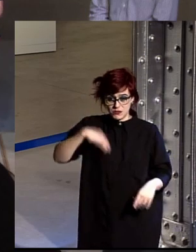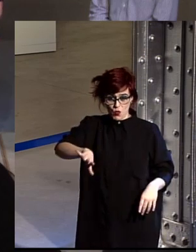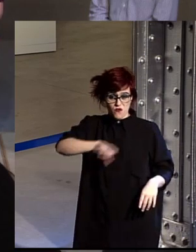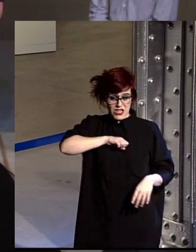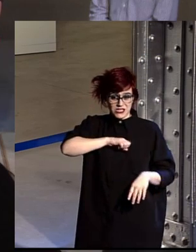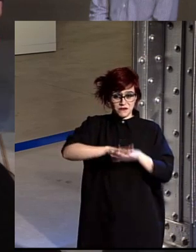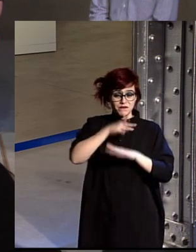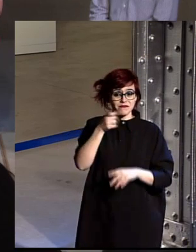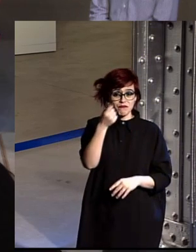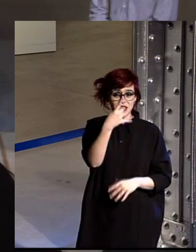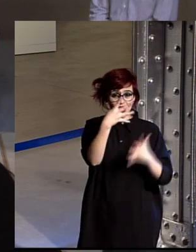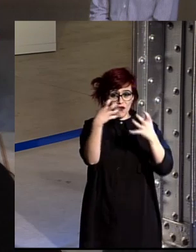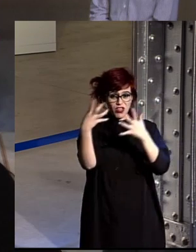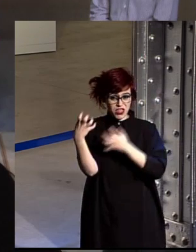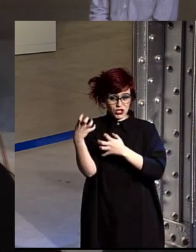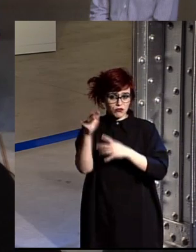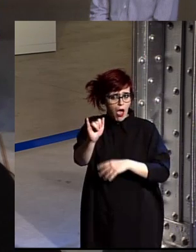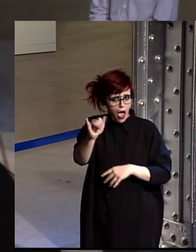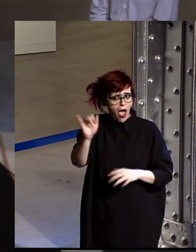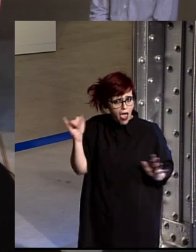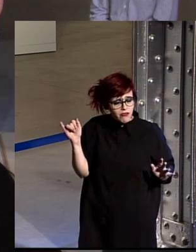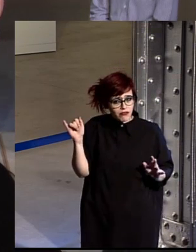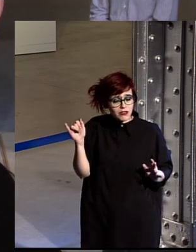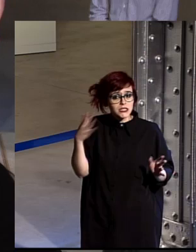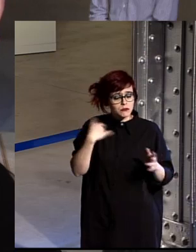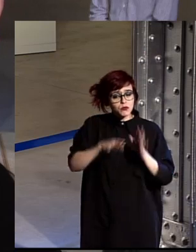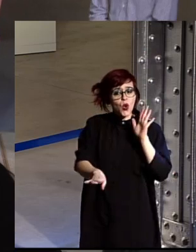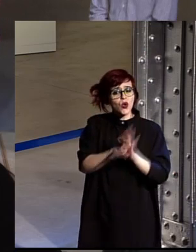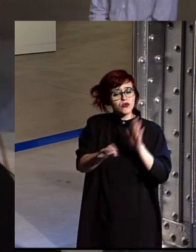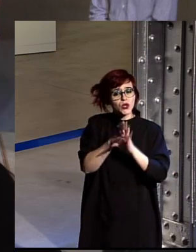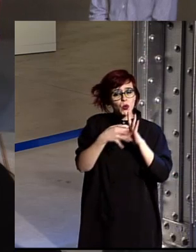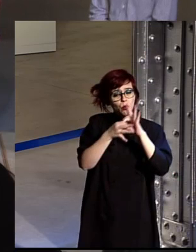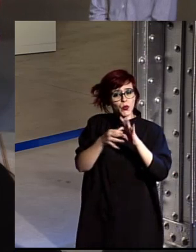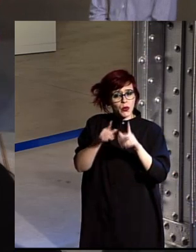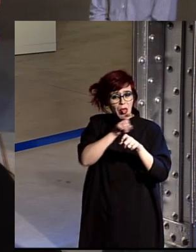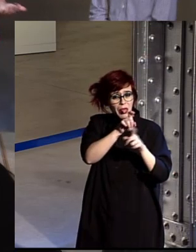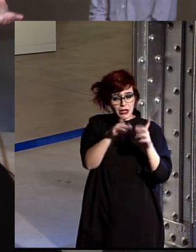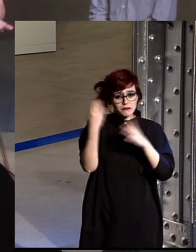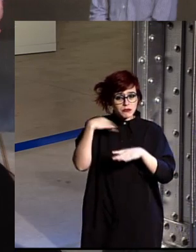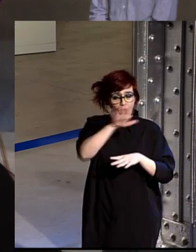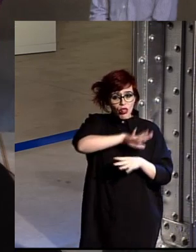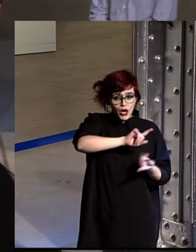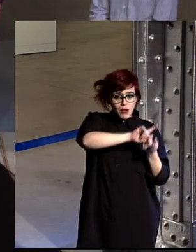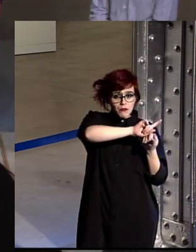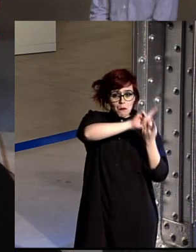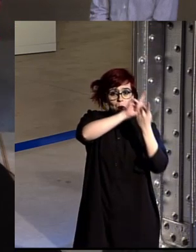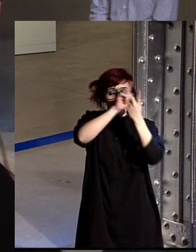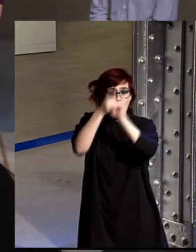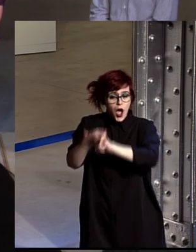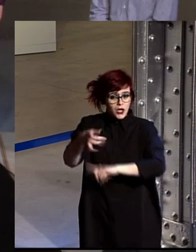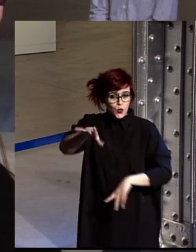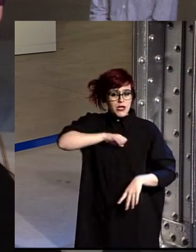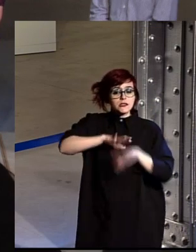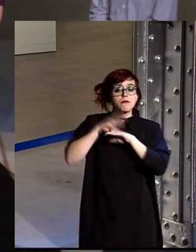principios en 1900 y pico estaba y se ha seguido el rastro, pero estaba en muy pocos sitios. ¿Qué cambió la gran pandemia de VIH?